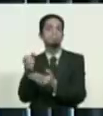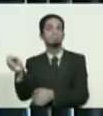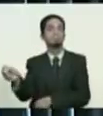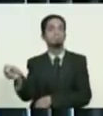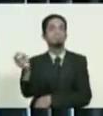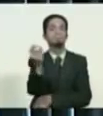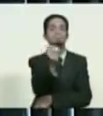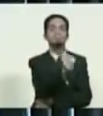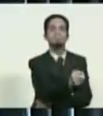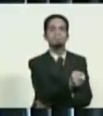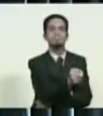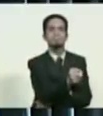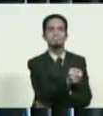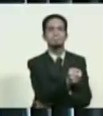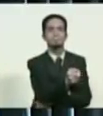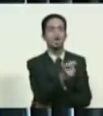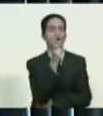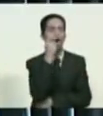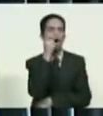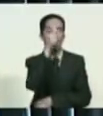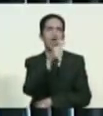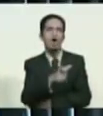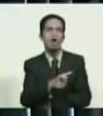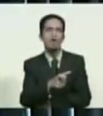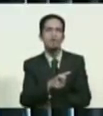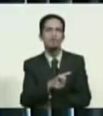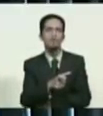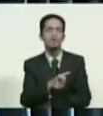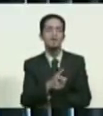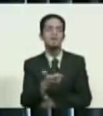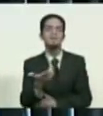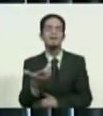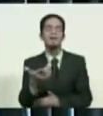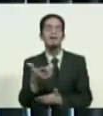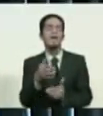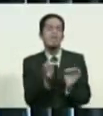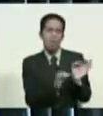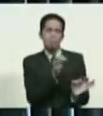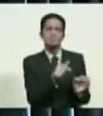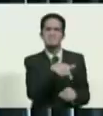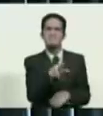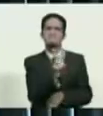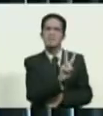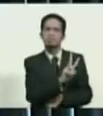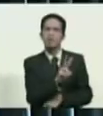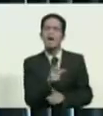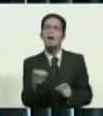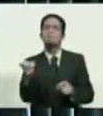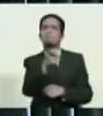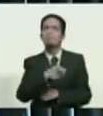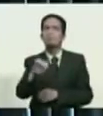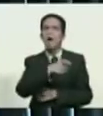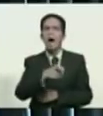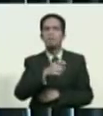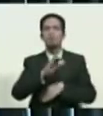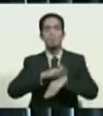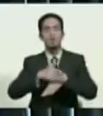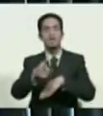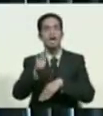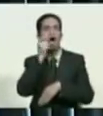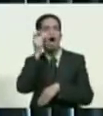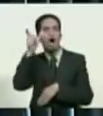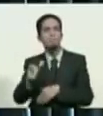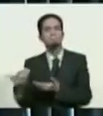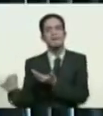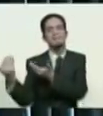a un individuo que además estaba requerido por la justicia venezolana, porque es uno de los responsables